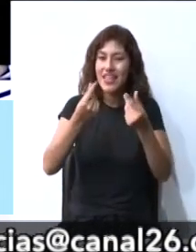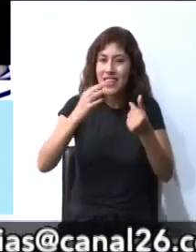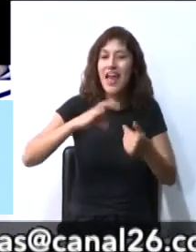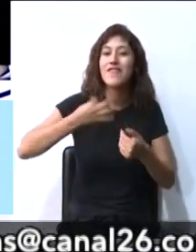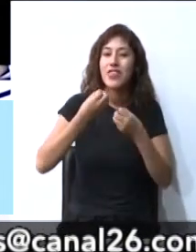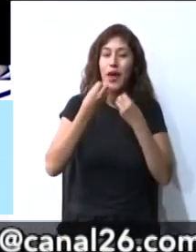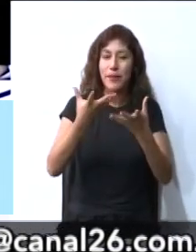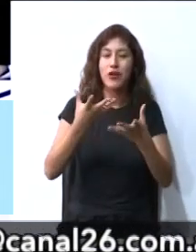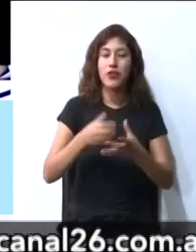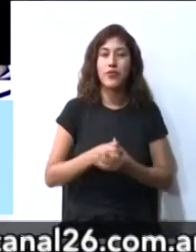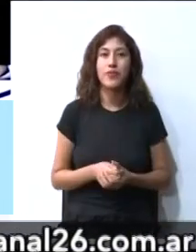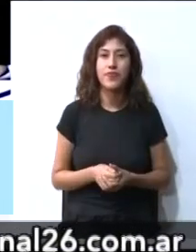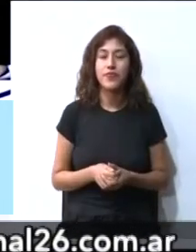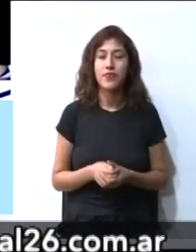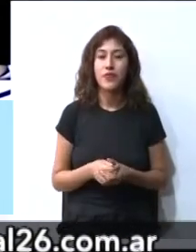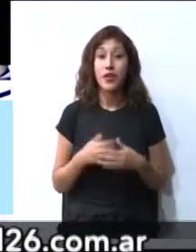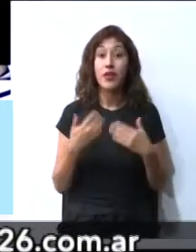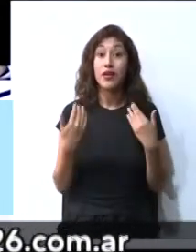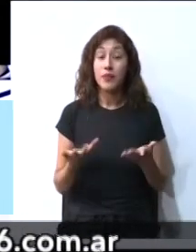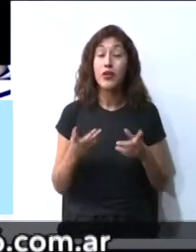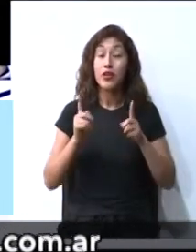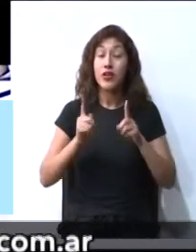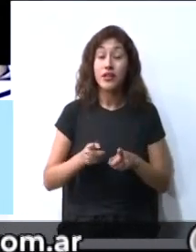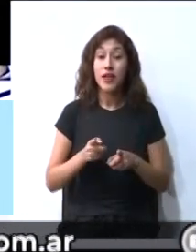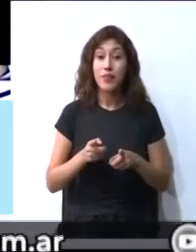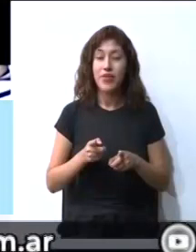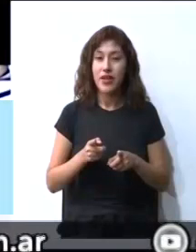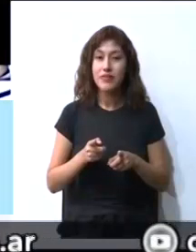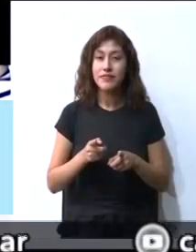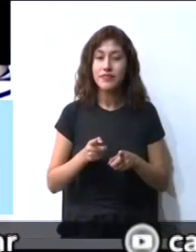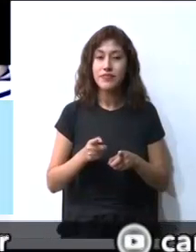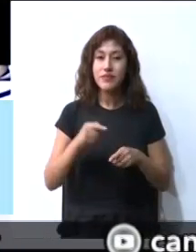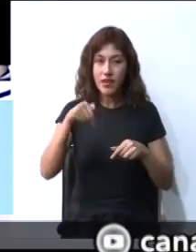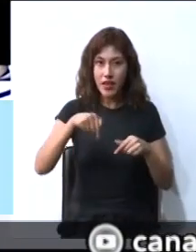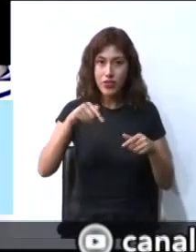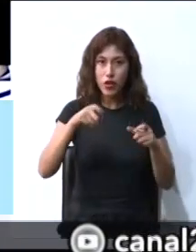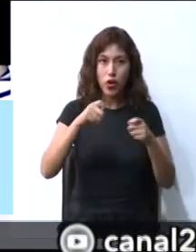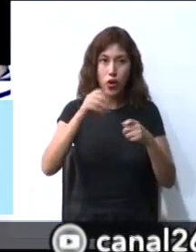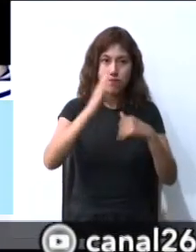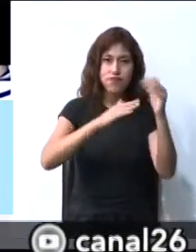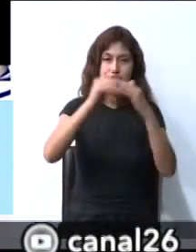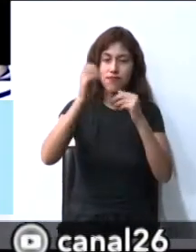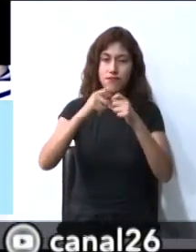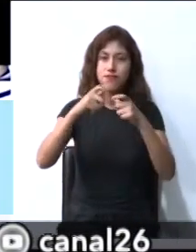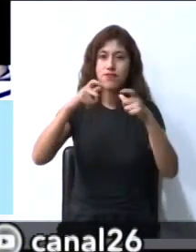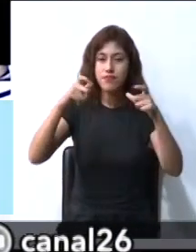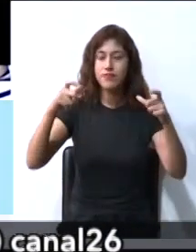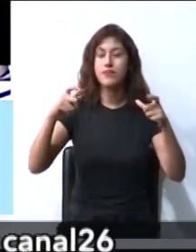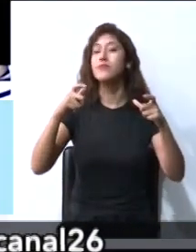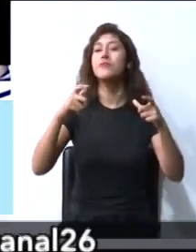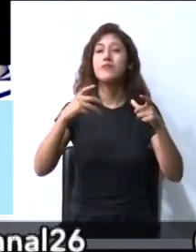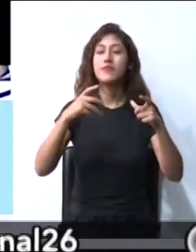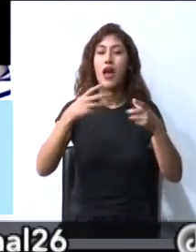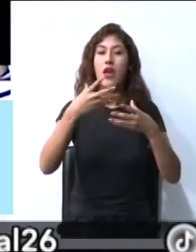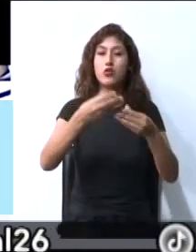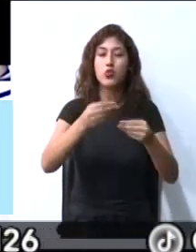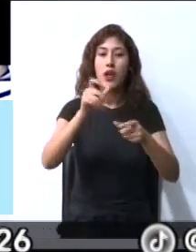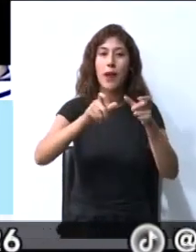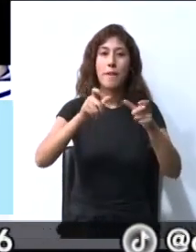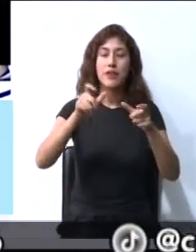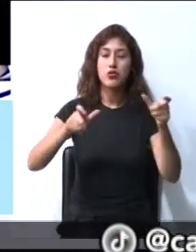Ahora, sobre todo teniendo en cuenta el impacto de estas transformaciones urbanas en el bienestar integral de las personas. Esto abarca